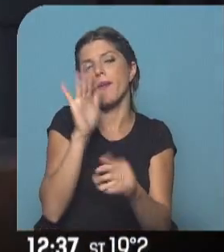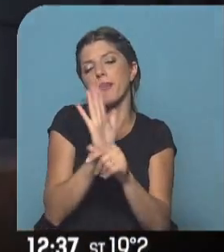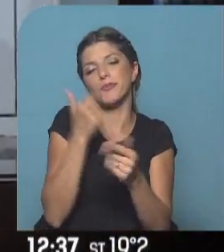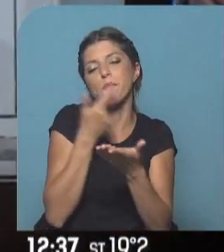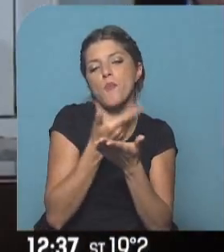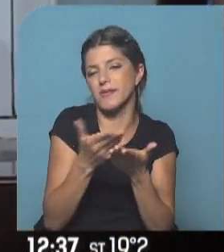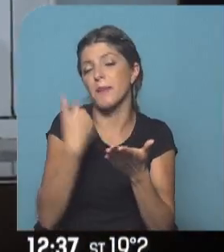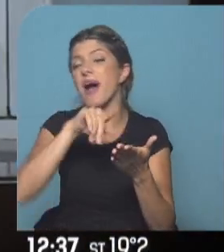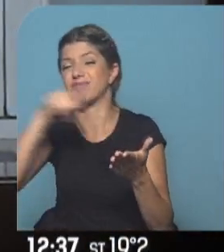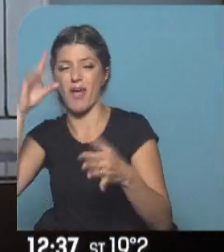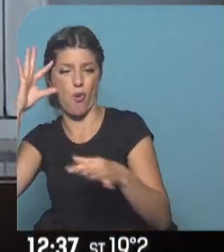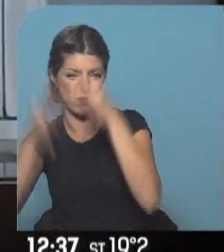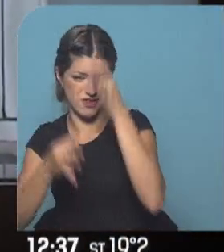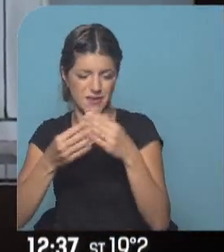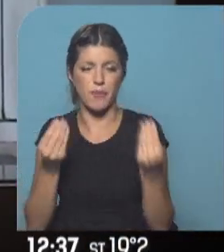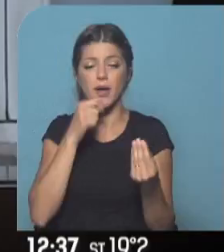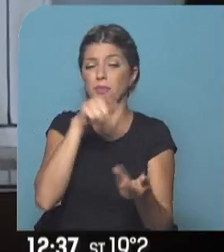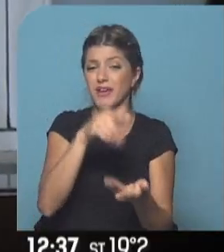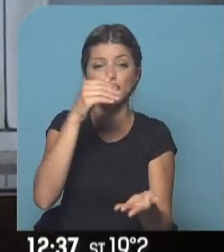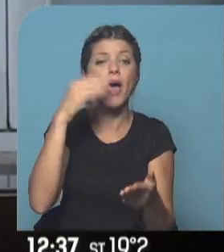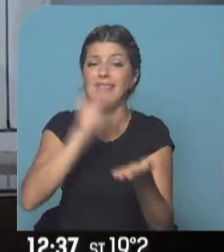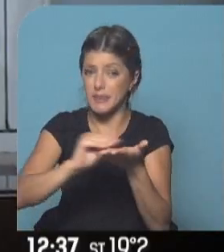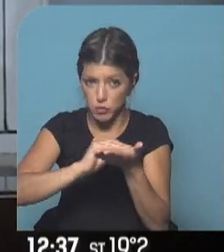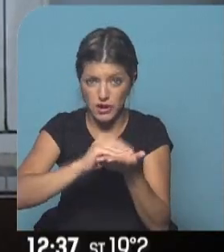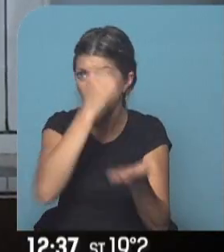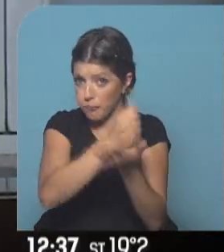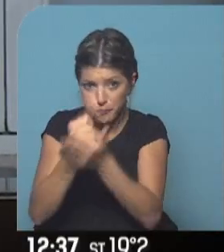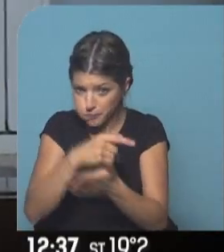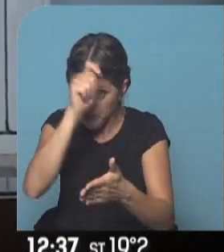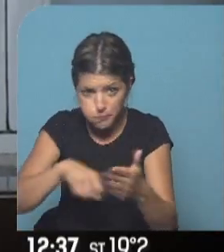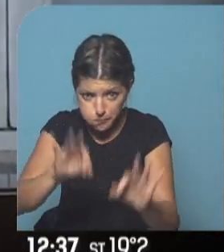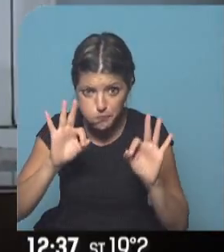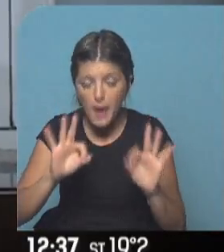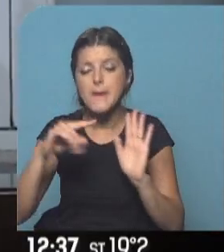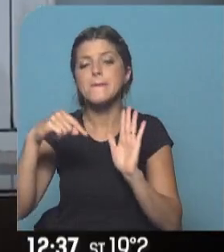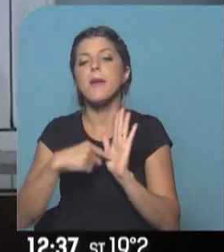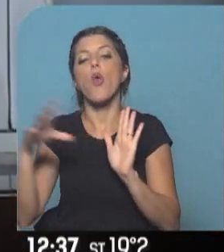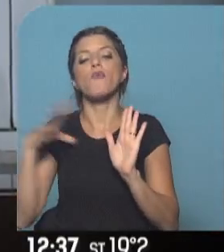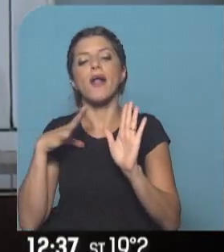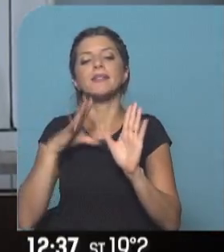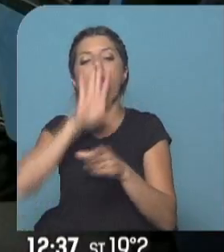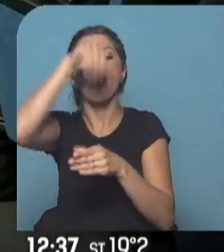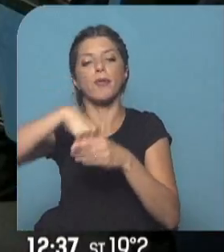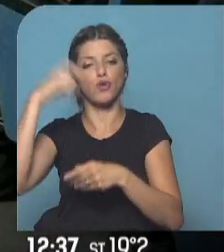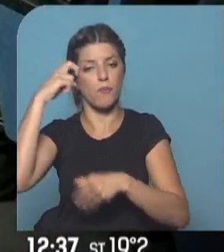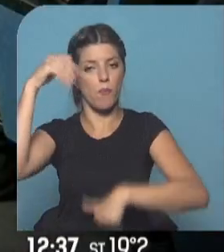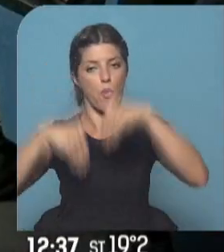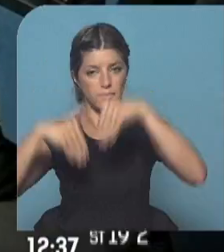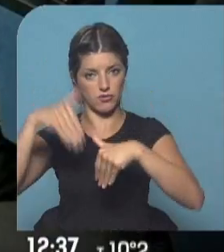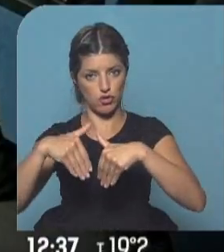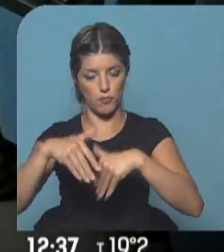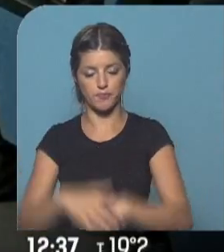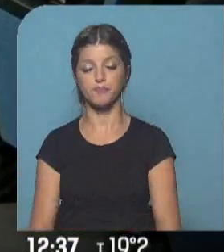jurídico, ya que a pesar de ser sellado por los diputados de los dos grupos parlamentarios, no se votó en el Pleno. Horas